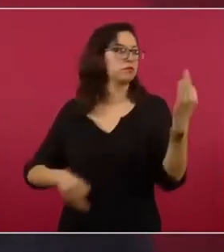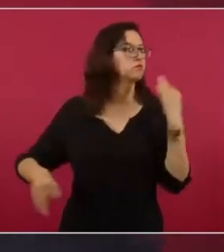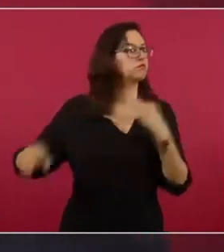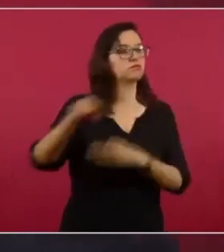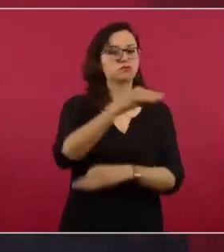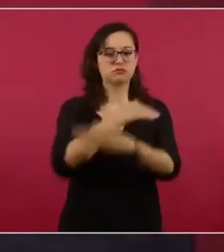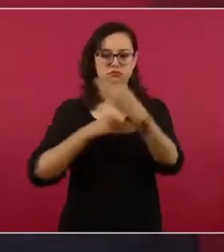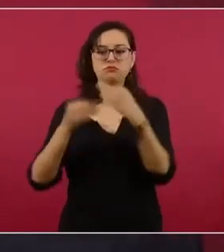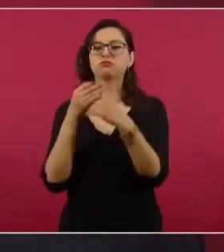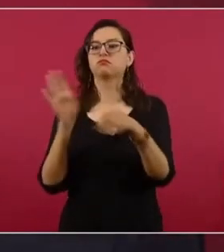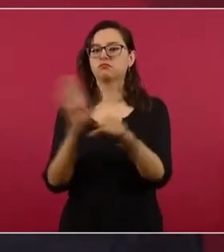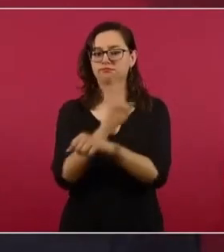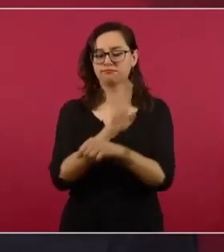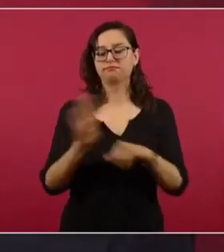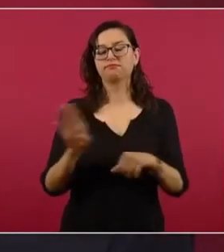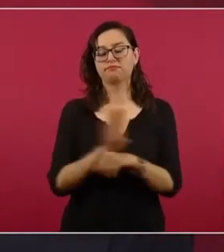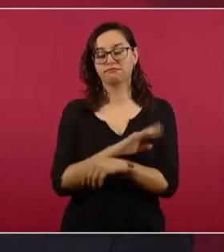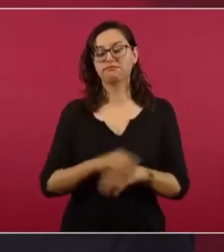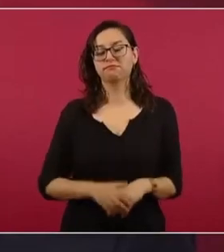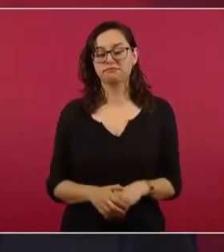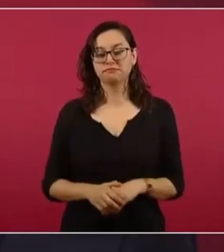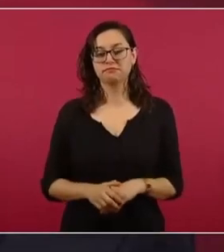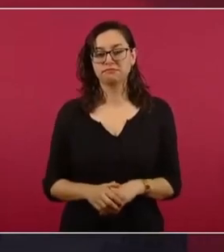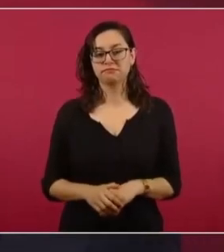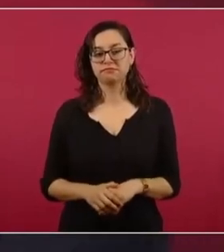Hay, desde luego, quienes